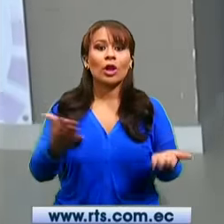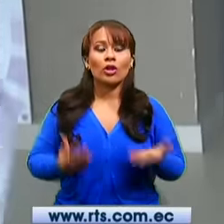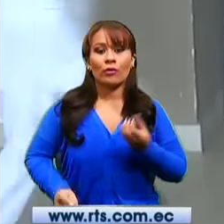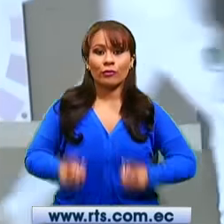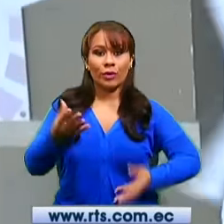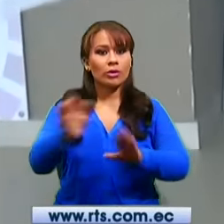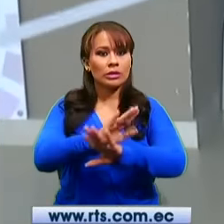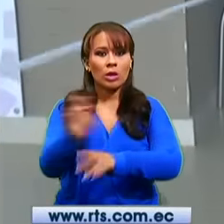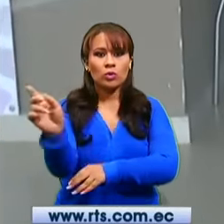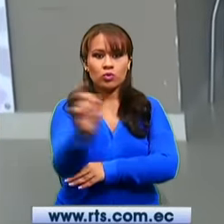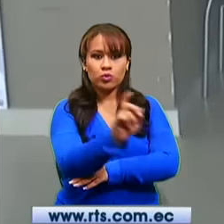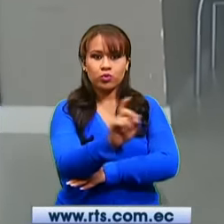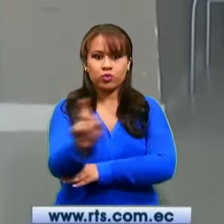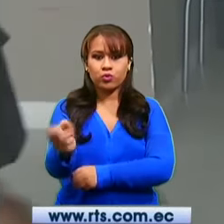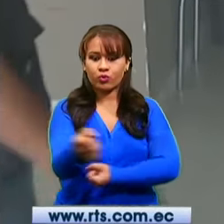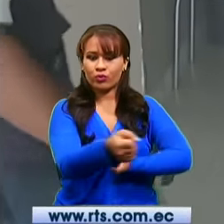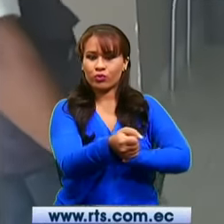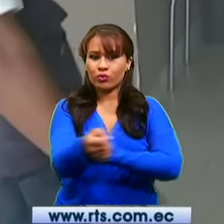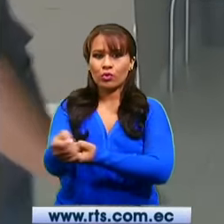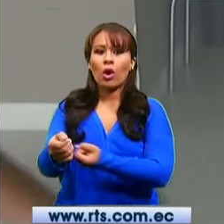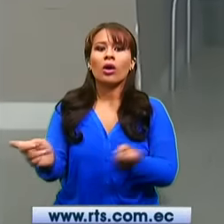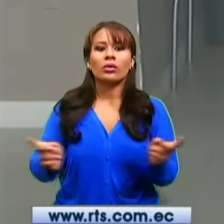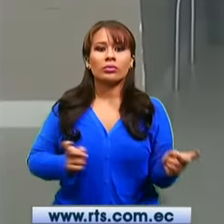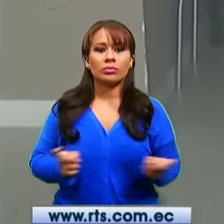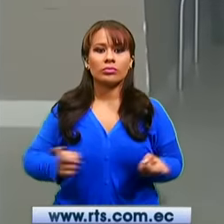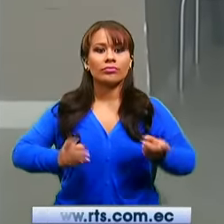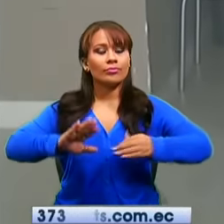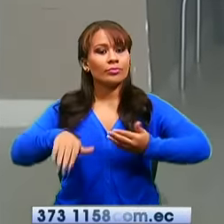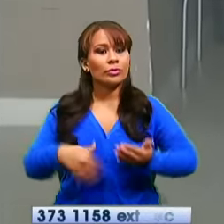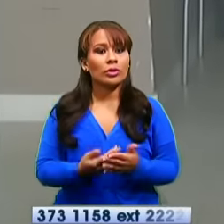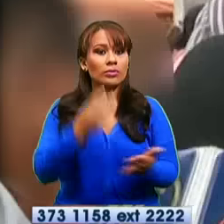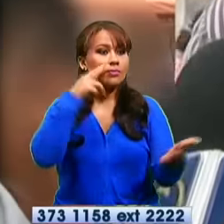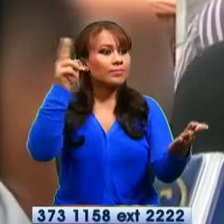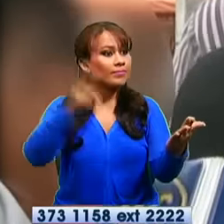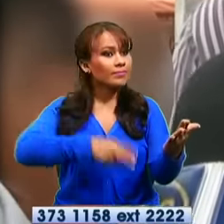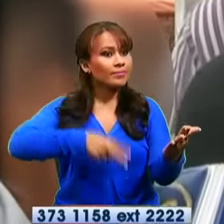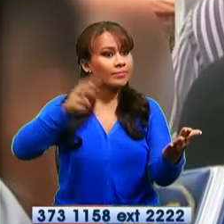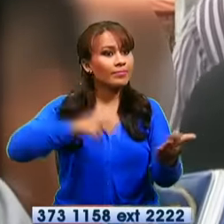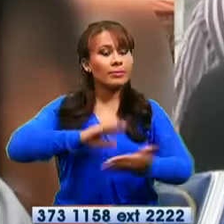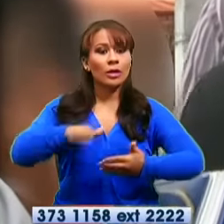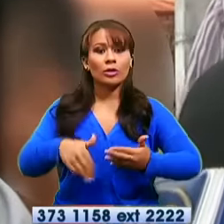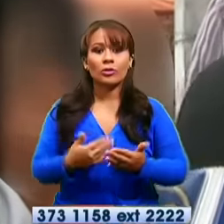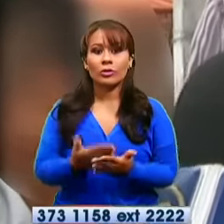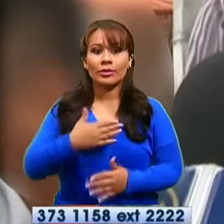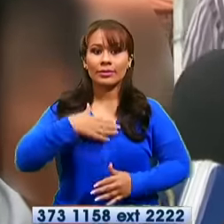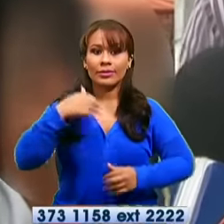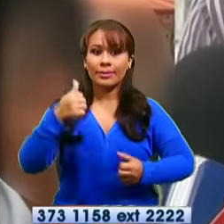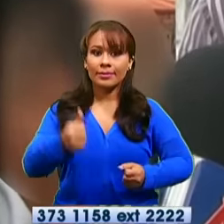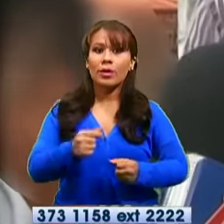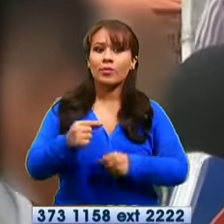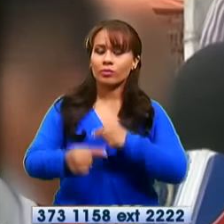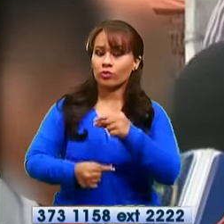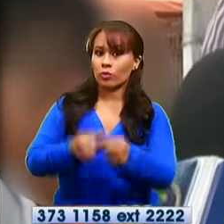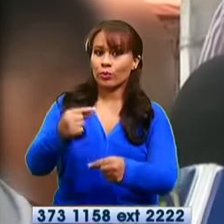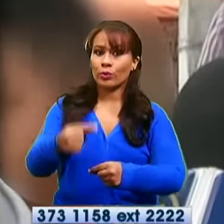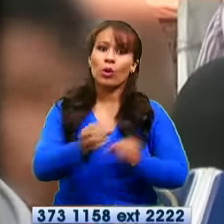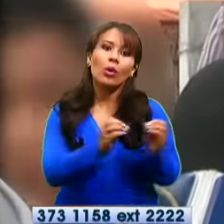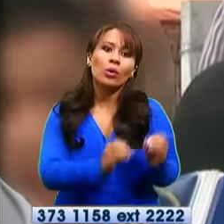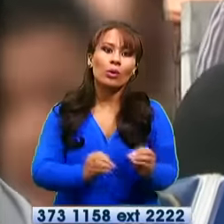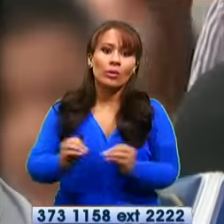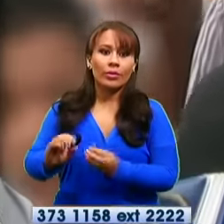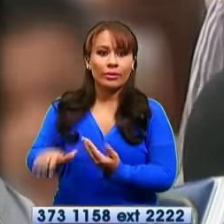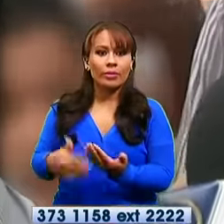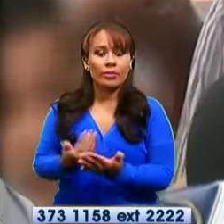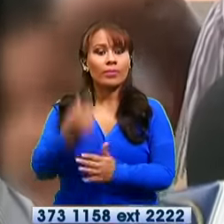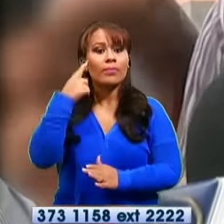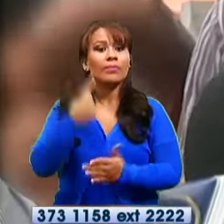controlado estamos ya en las tareas más bien de revisar de que todo vaya en un orden restableci para